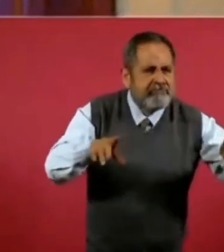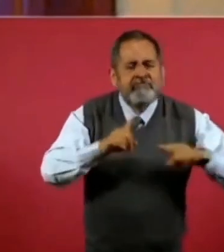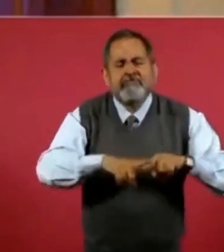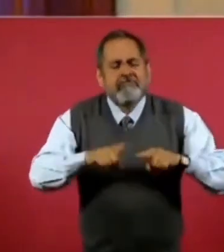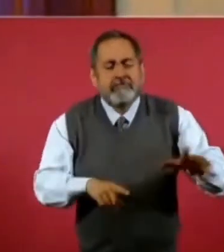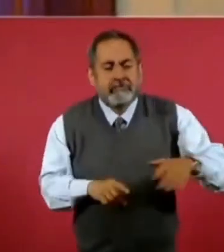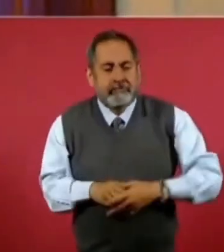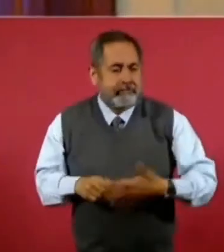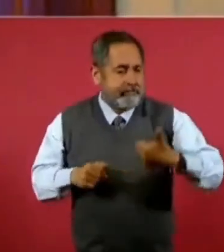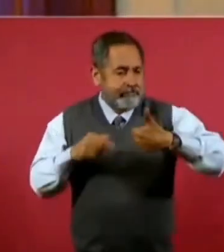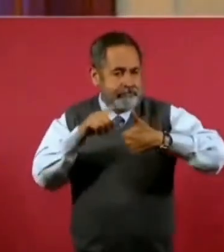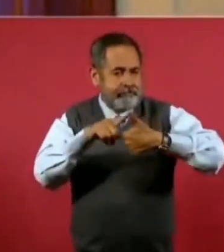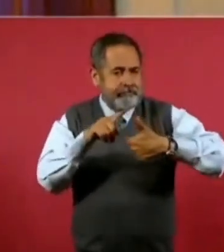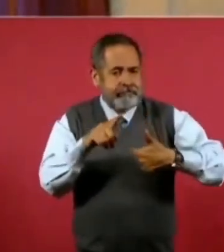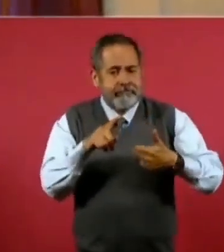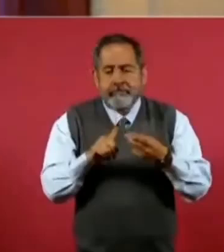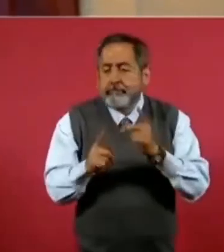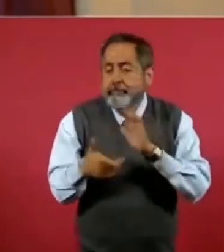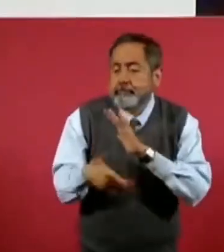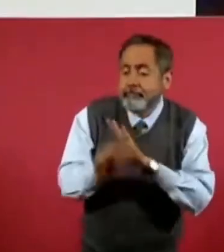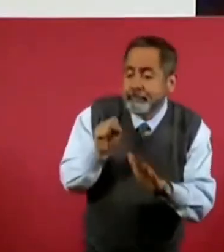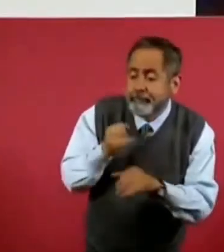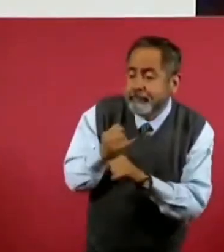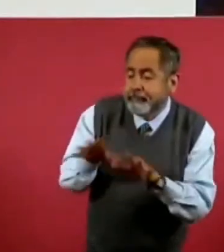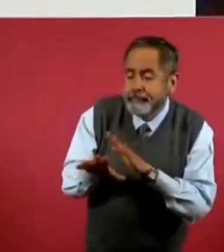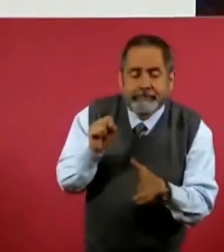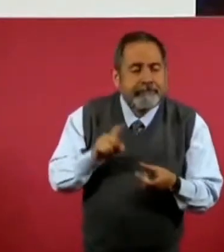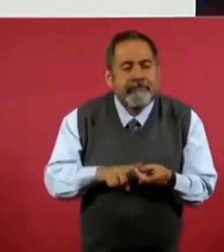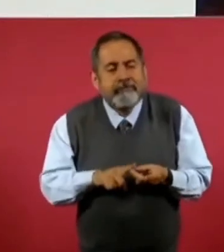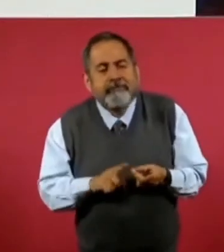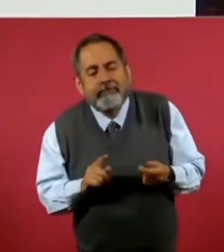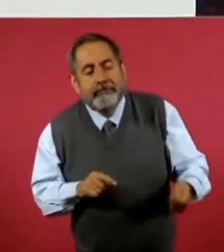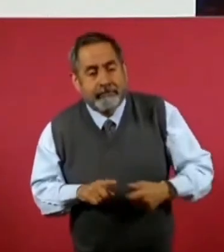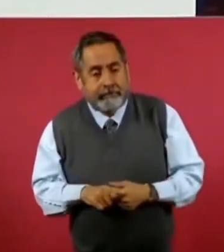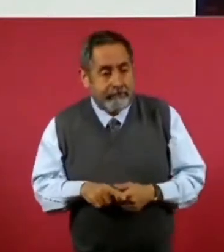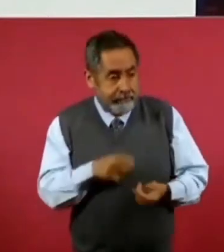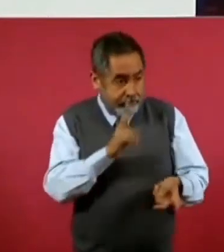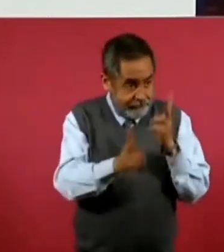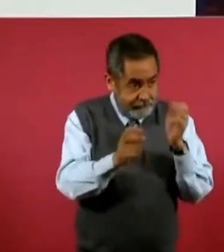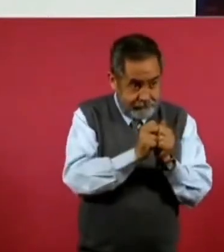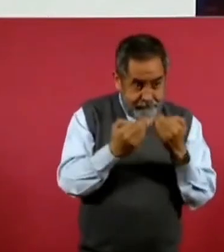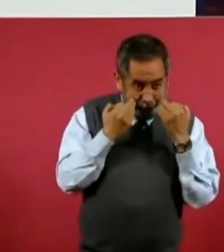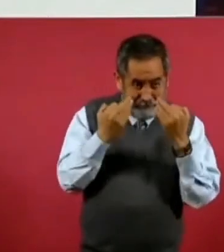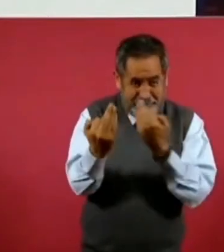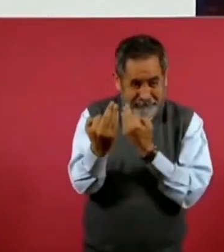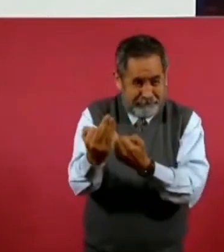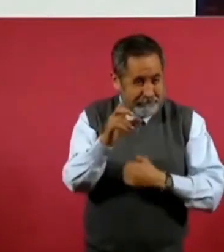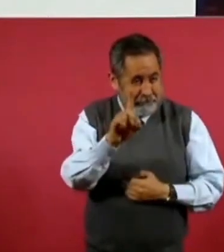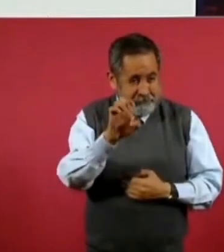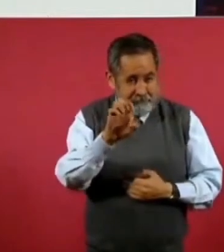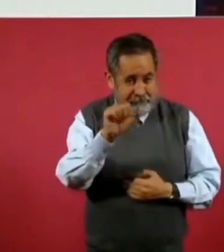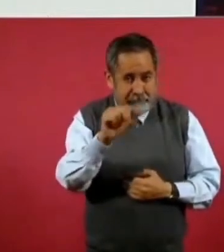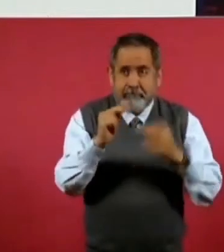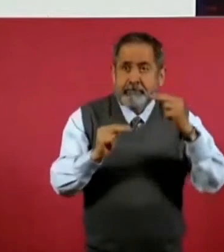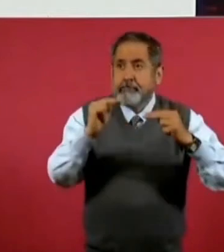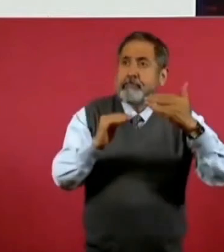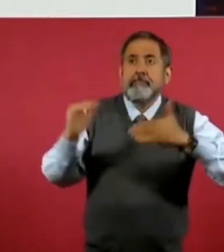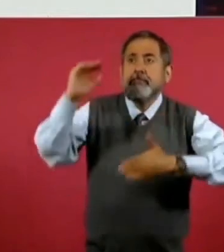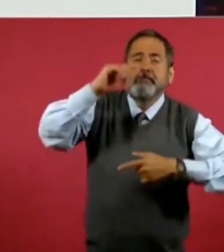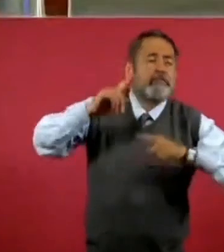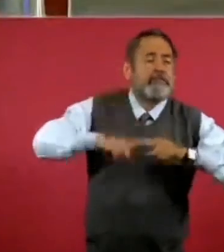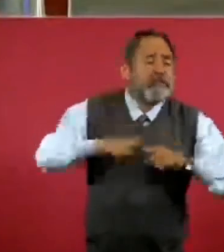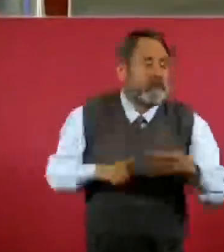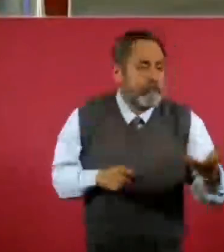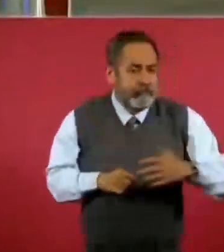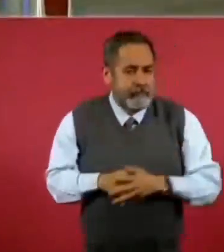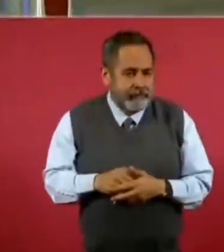6. ¿De dónde obtuviste la información? ¿Hablaste con agentes de la DEA? ¿De qué nivel? Ya